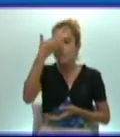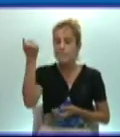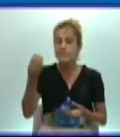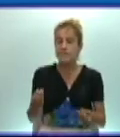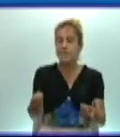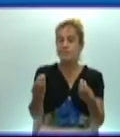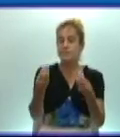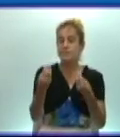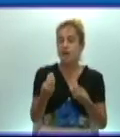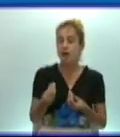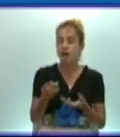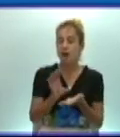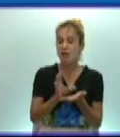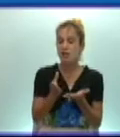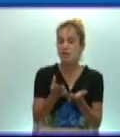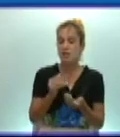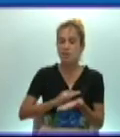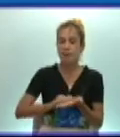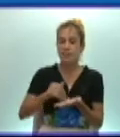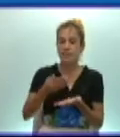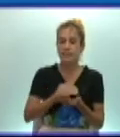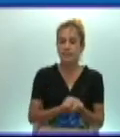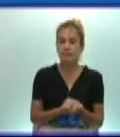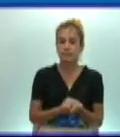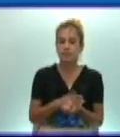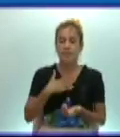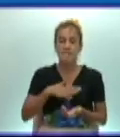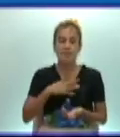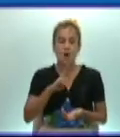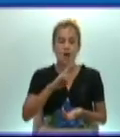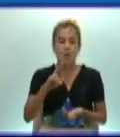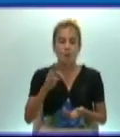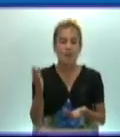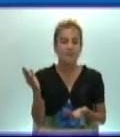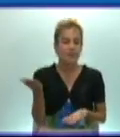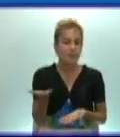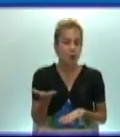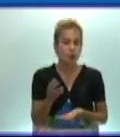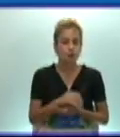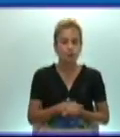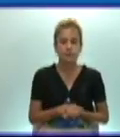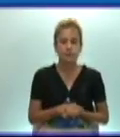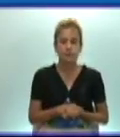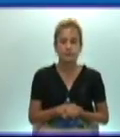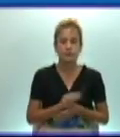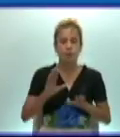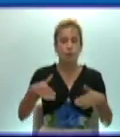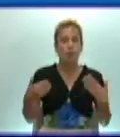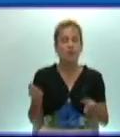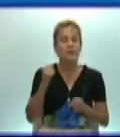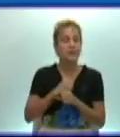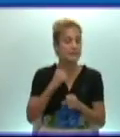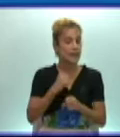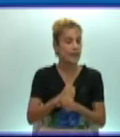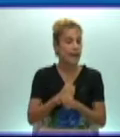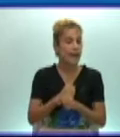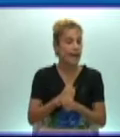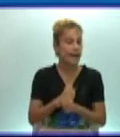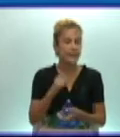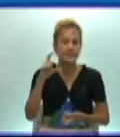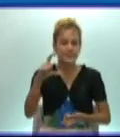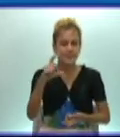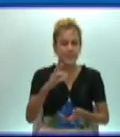libro que te presté, espero tu respuesta pronto y demás. Cuando vamos a trabajar este tipo de